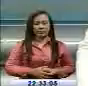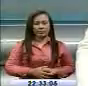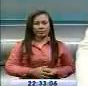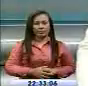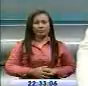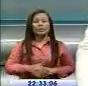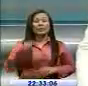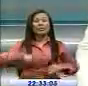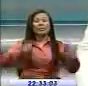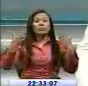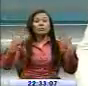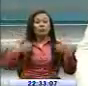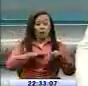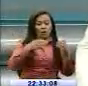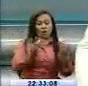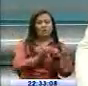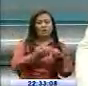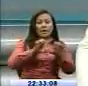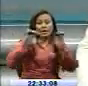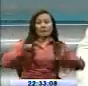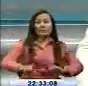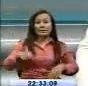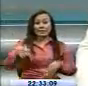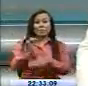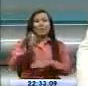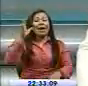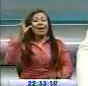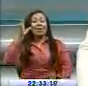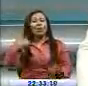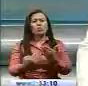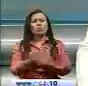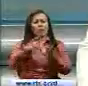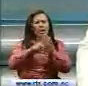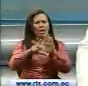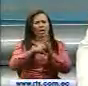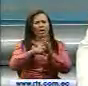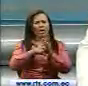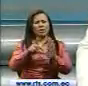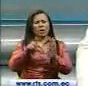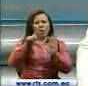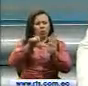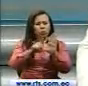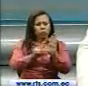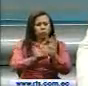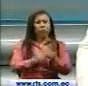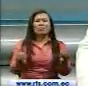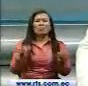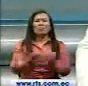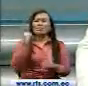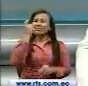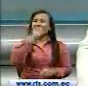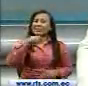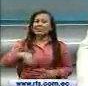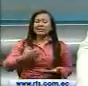en guayaquil el comité empresarial ecuatoriano cree que las últimas reformas tributarias reducirán aún más la liquidez de la economía